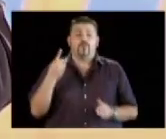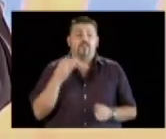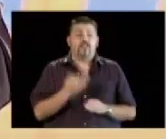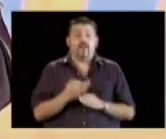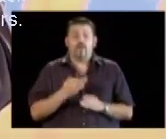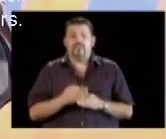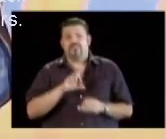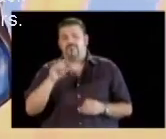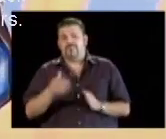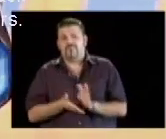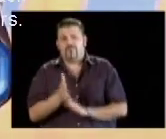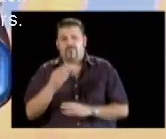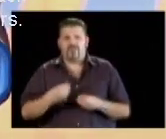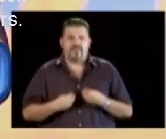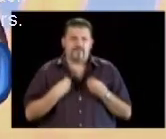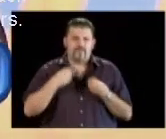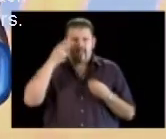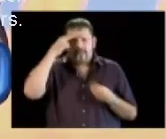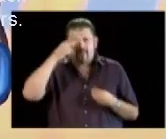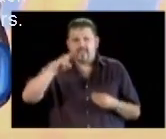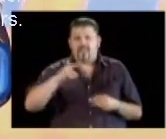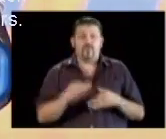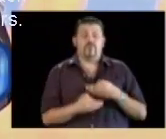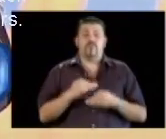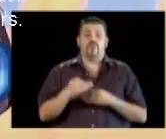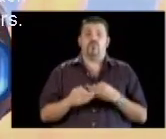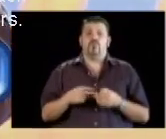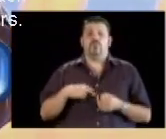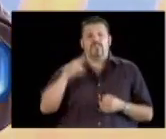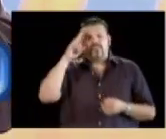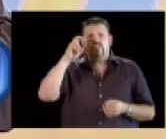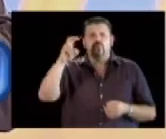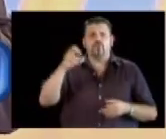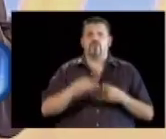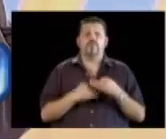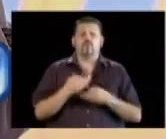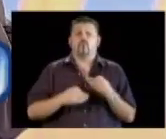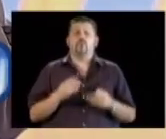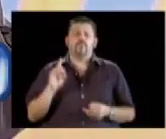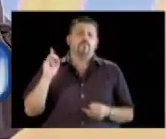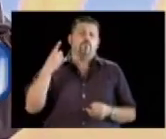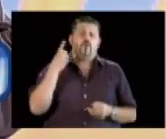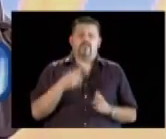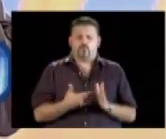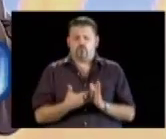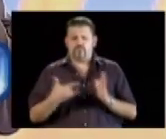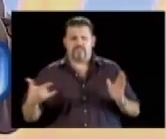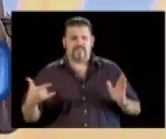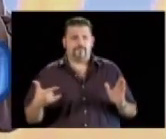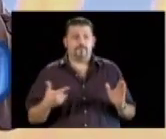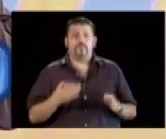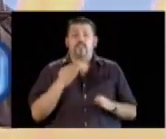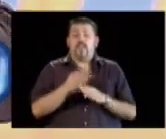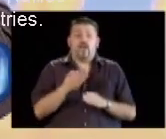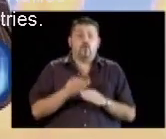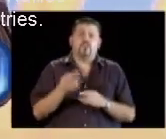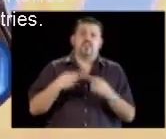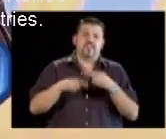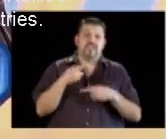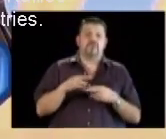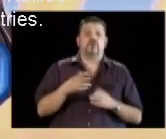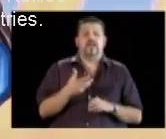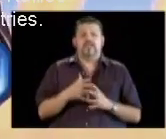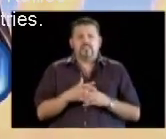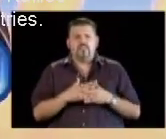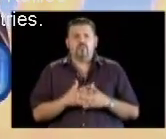a México, que era su sueño dorado, devolverse a México con un cheque en dólares. Así que Estados Unidos, hasta pronto, nos vemos